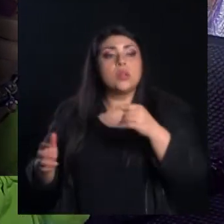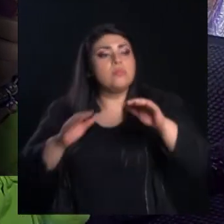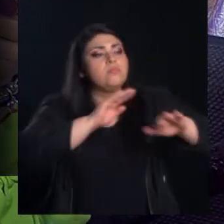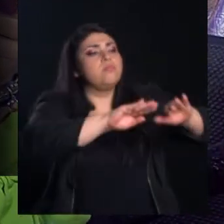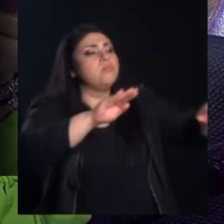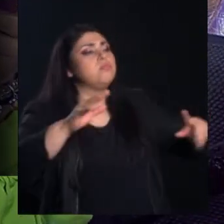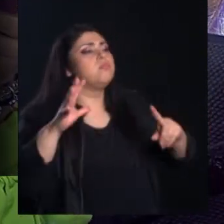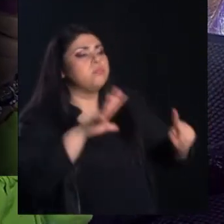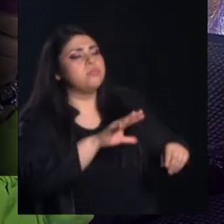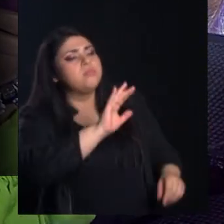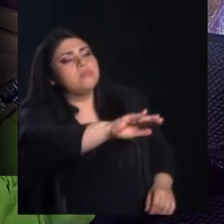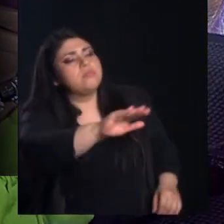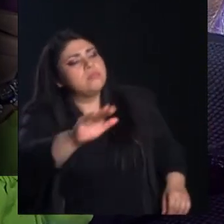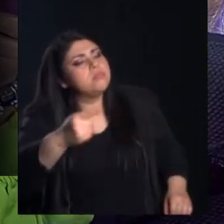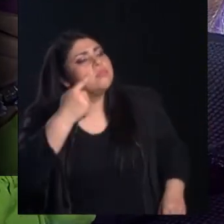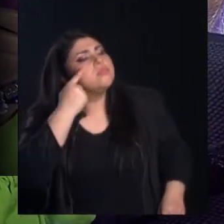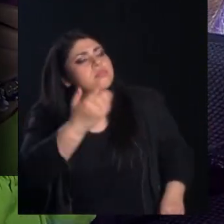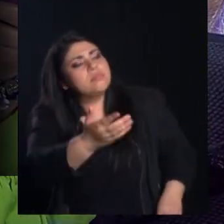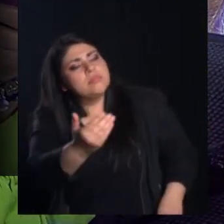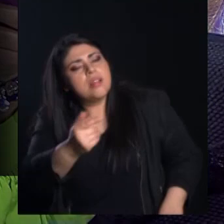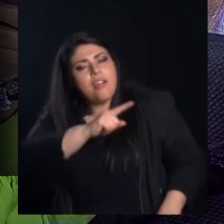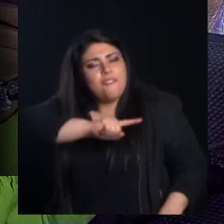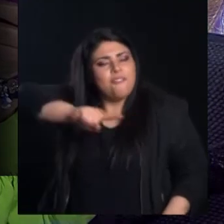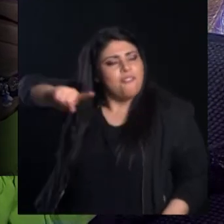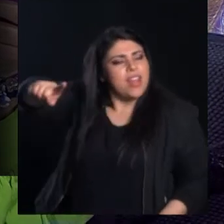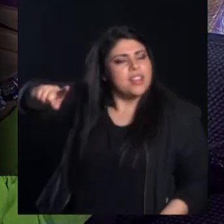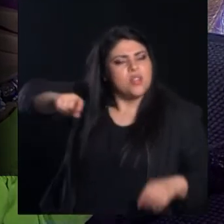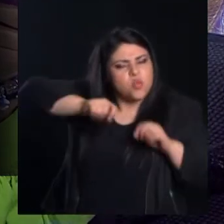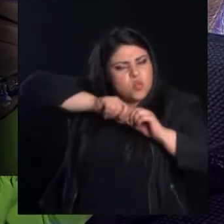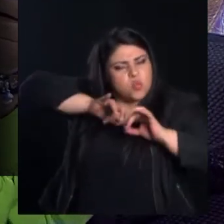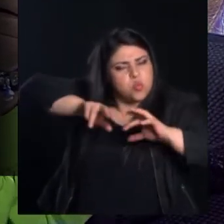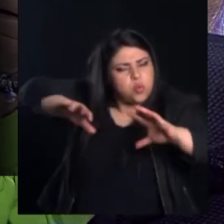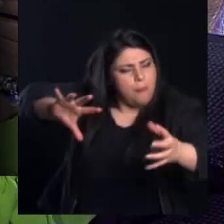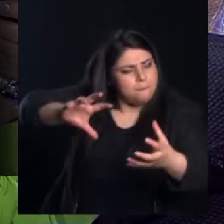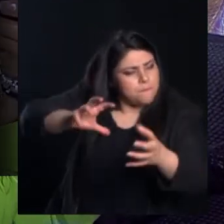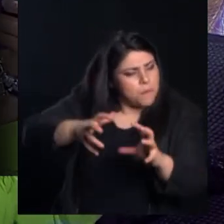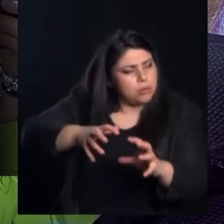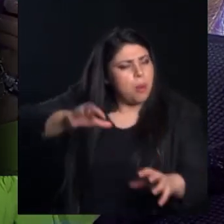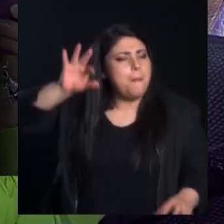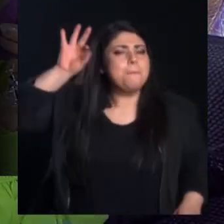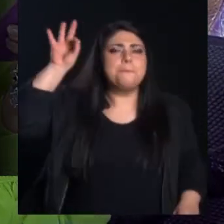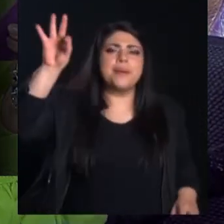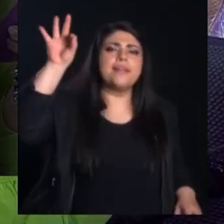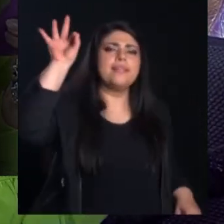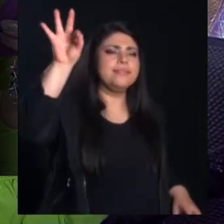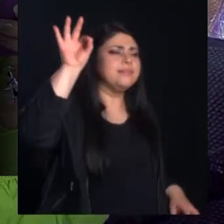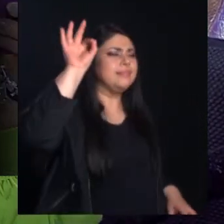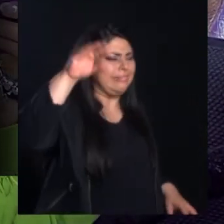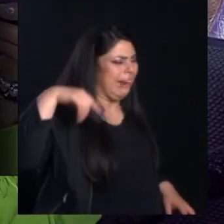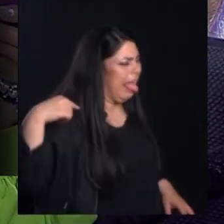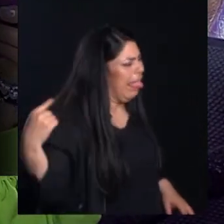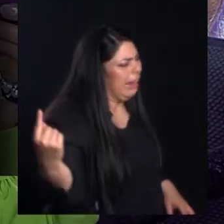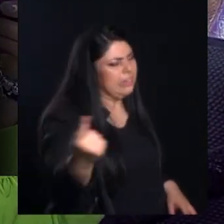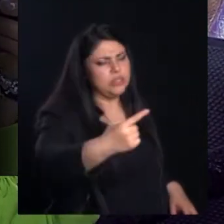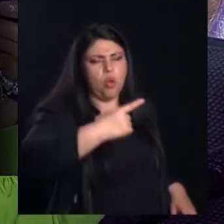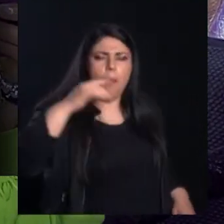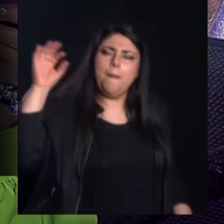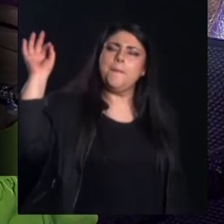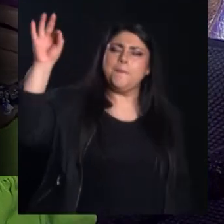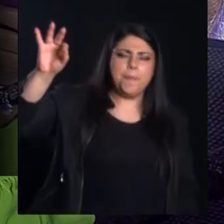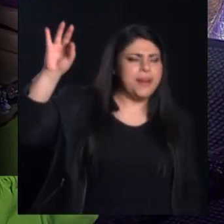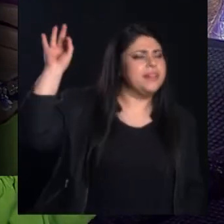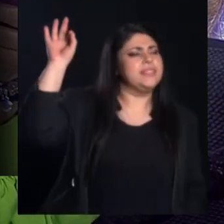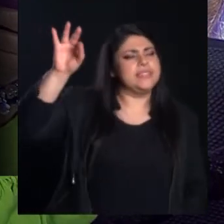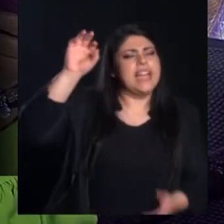mundo y predicad el evangelio a toda criatura me encanta porque es para eso hay que predicar y